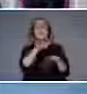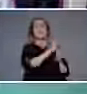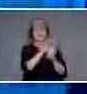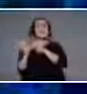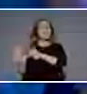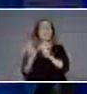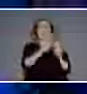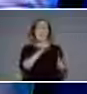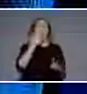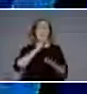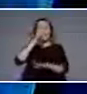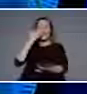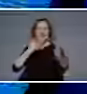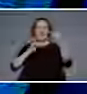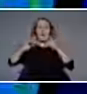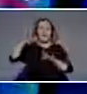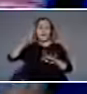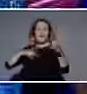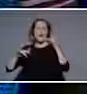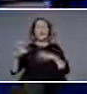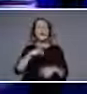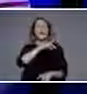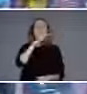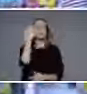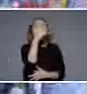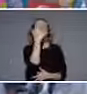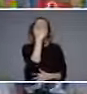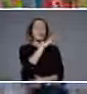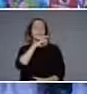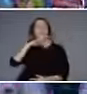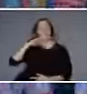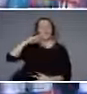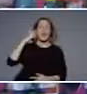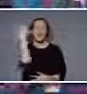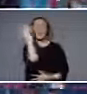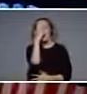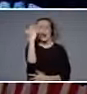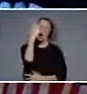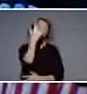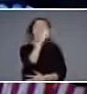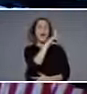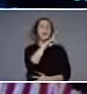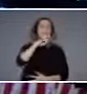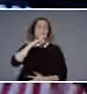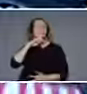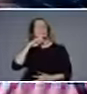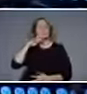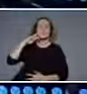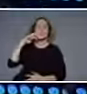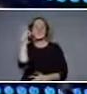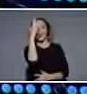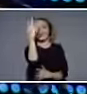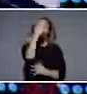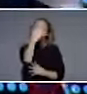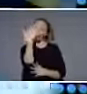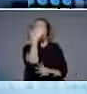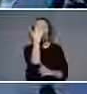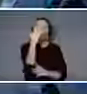tiñen de color este gran carnaval, este gran carnaval, este